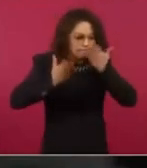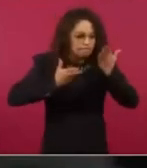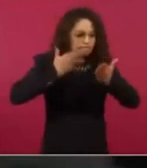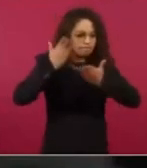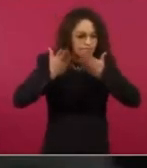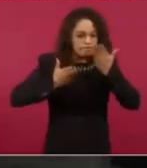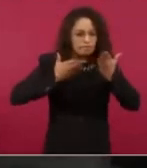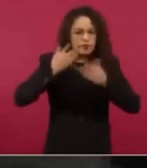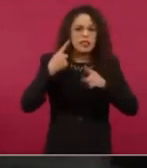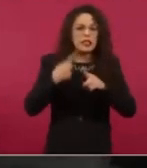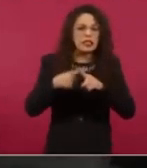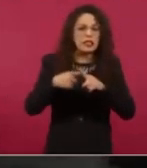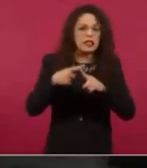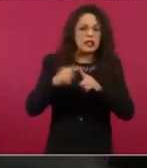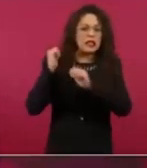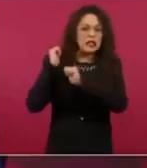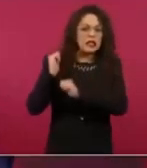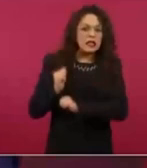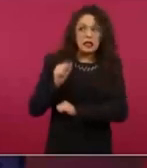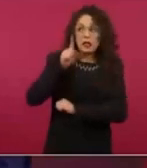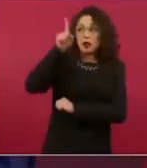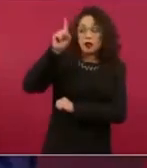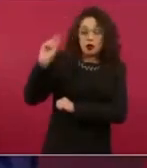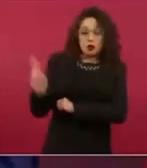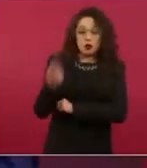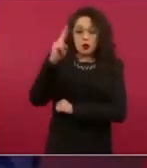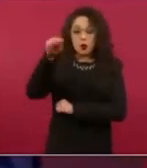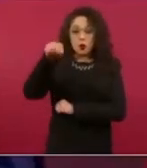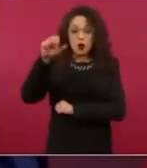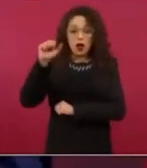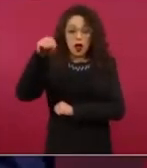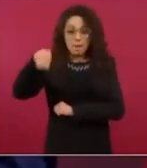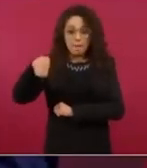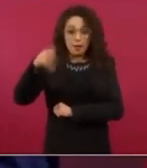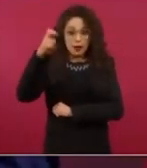La UNAM hizo estudios cuando